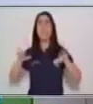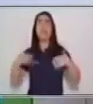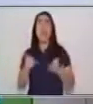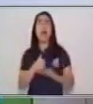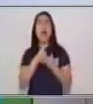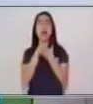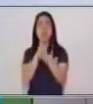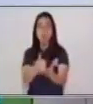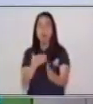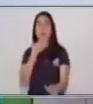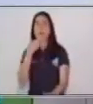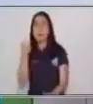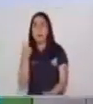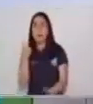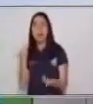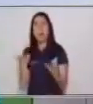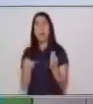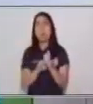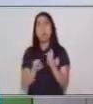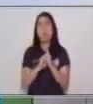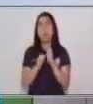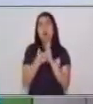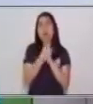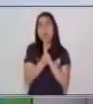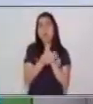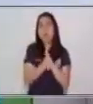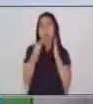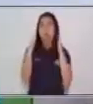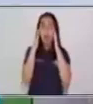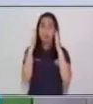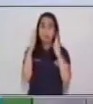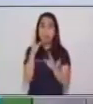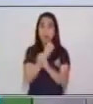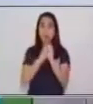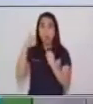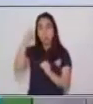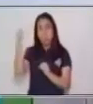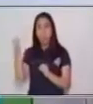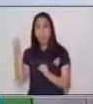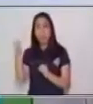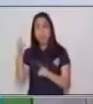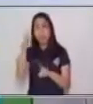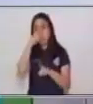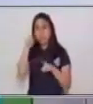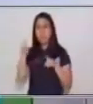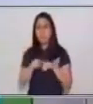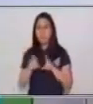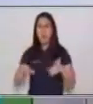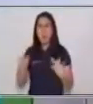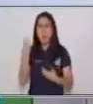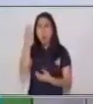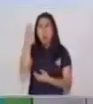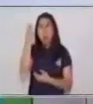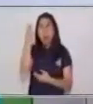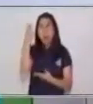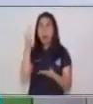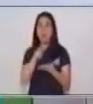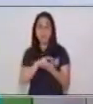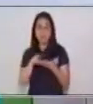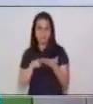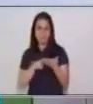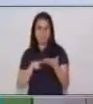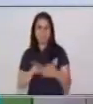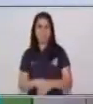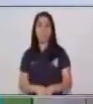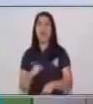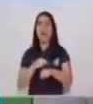ayudar a ejercitar habilidades y destrezas como la atención, la memoria, comprensión lectora y principalmente la habilidad lingüística. Antes